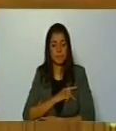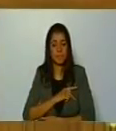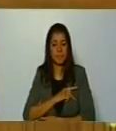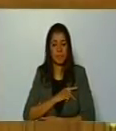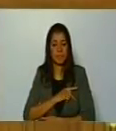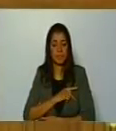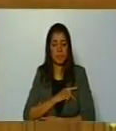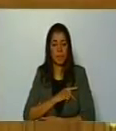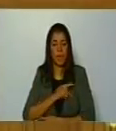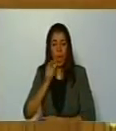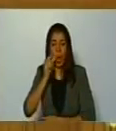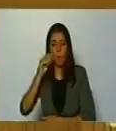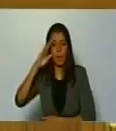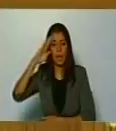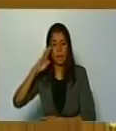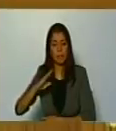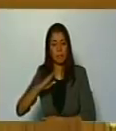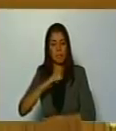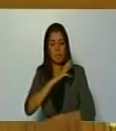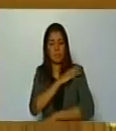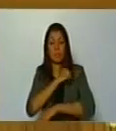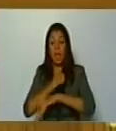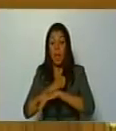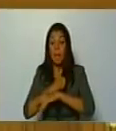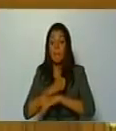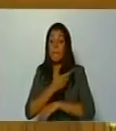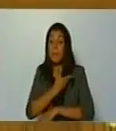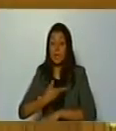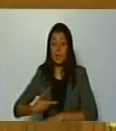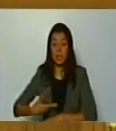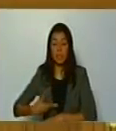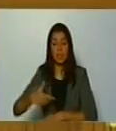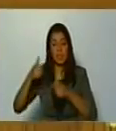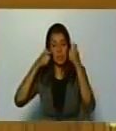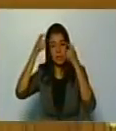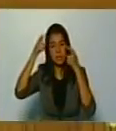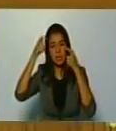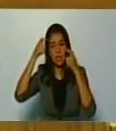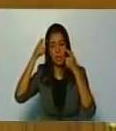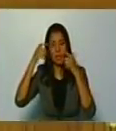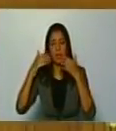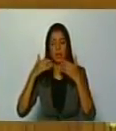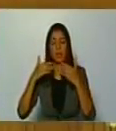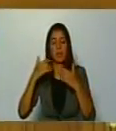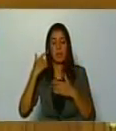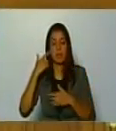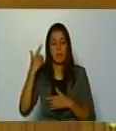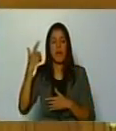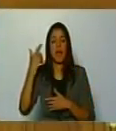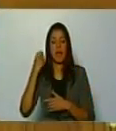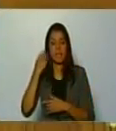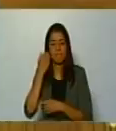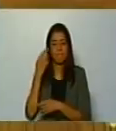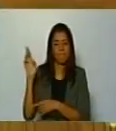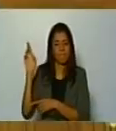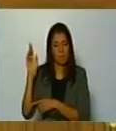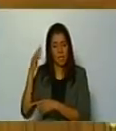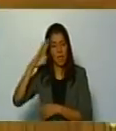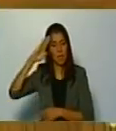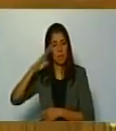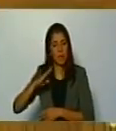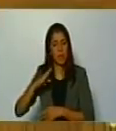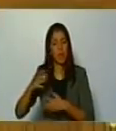el comandante presidente Hugo Chávez, gracias a una rebelión cívico-militar de toda la